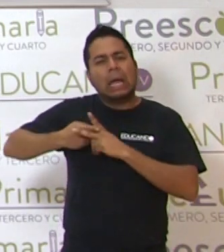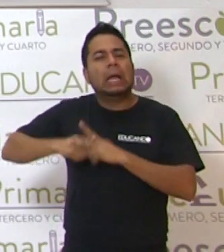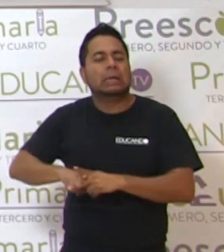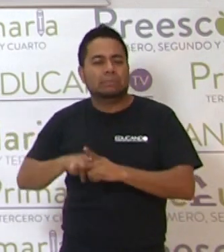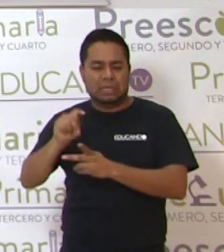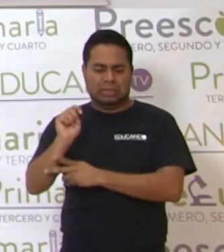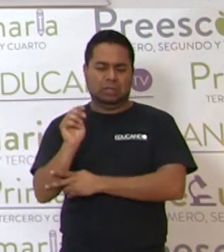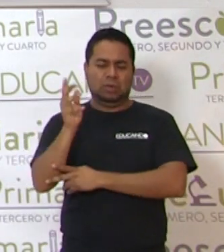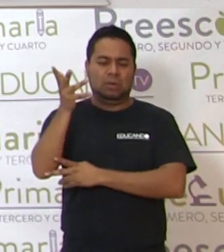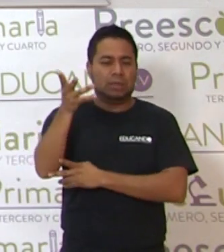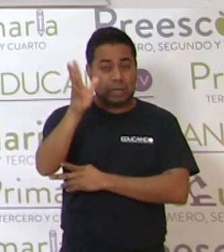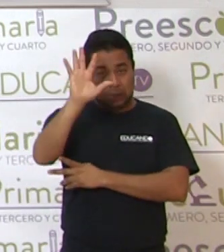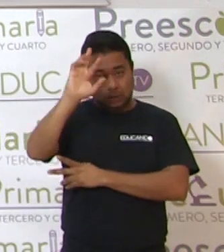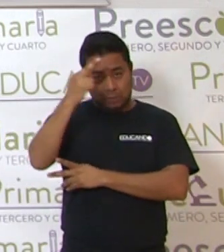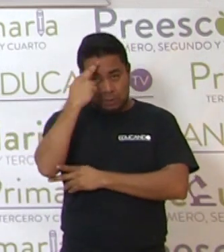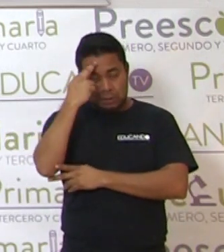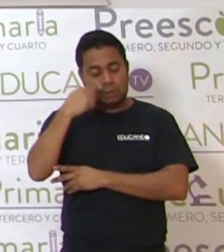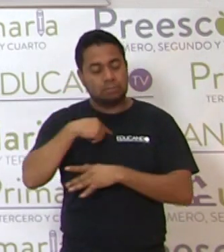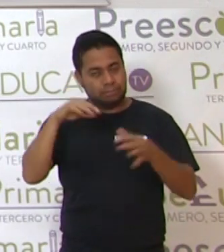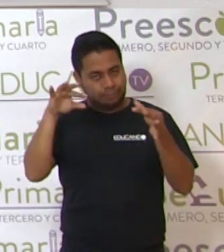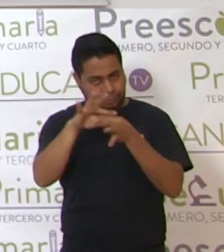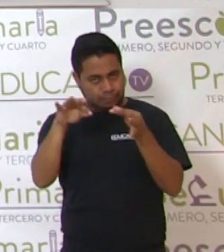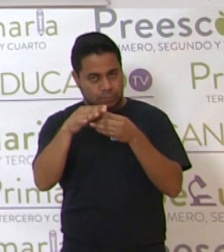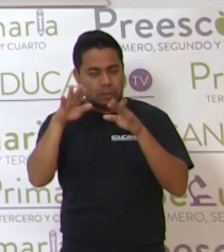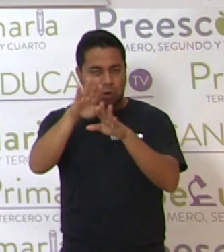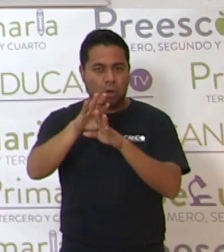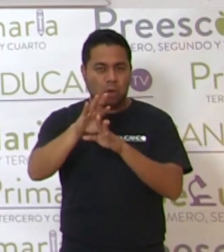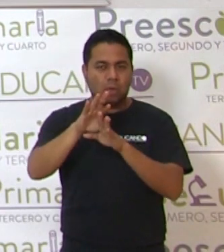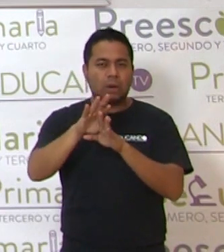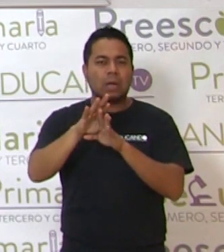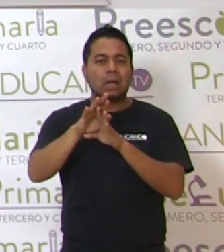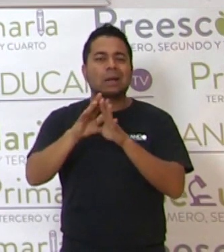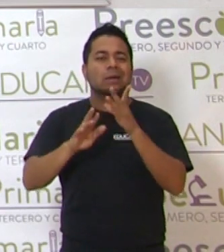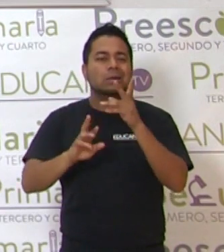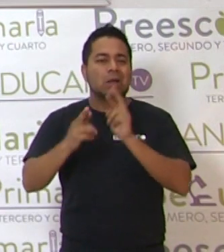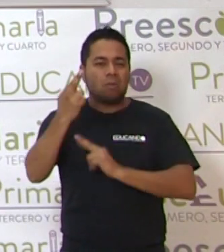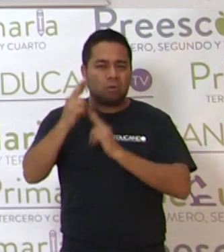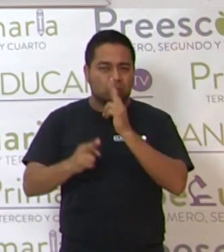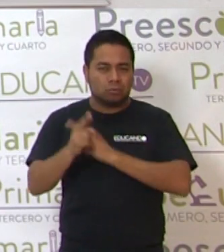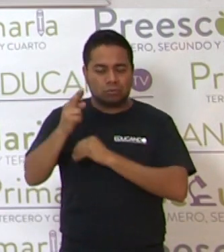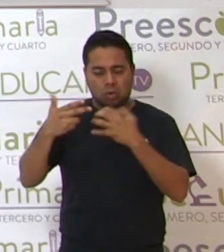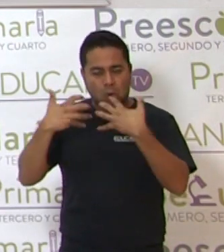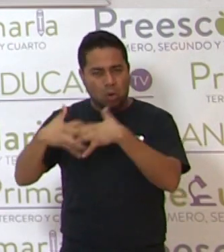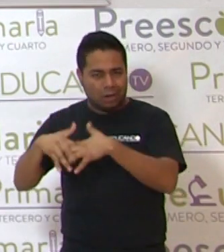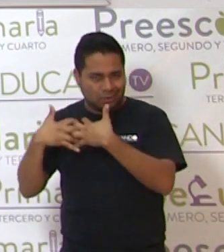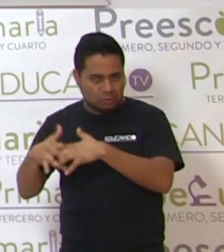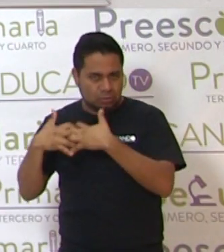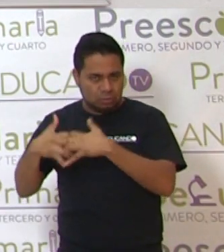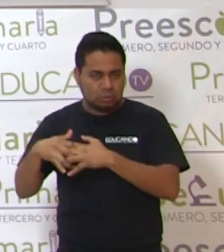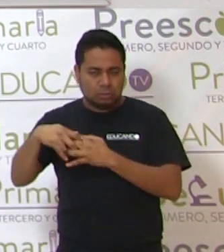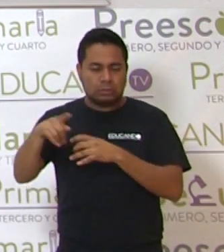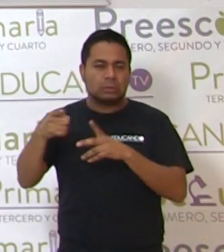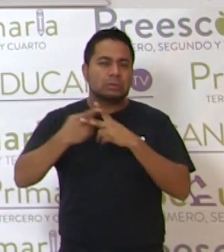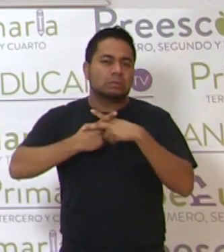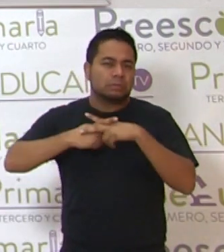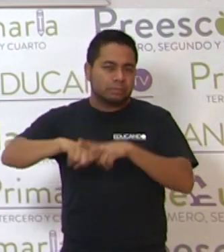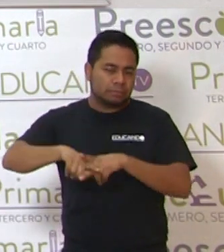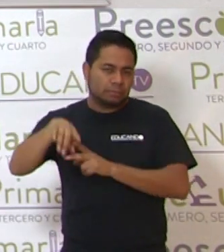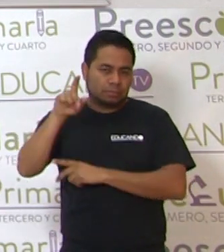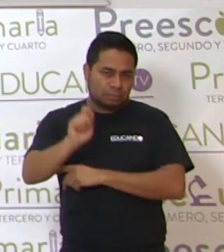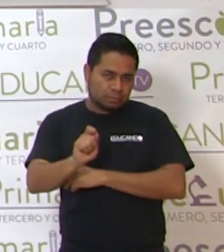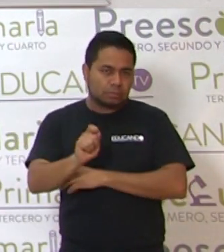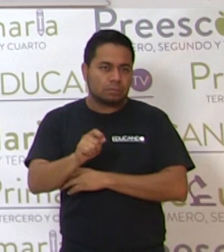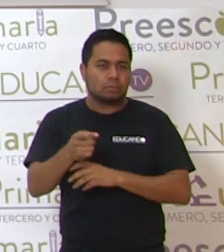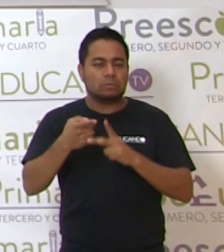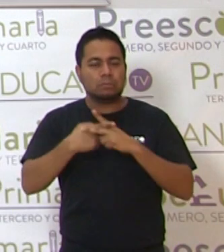tecnológicos, ¿recuerdas que hemos hablado acerca de la revolución industrial? ¿Sí? Entonces, ahí es en donde empezamos nosotros a